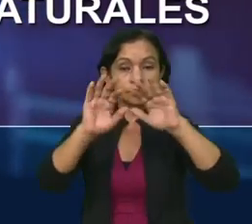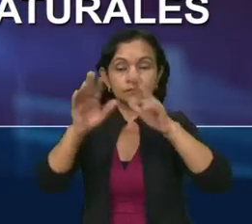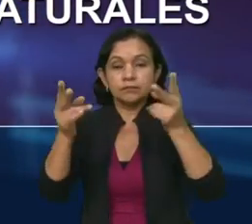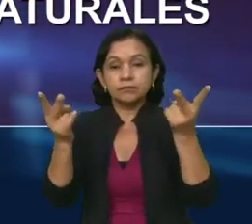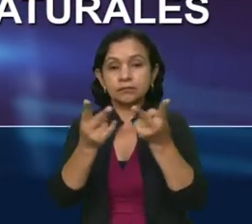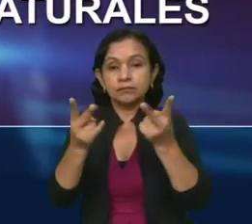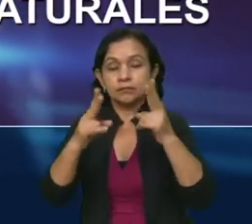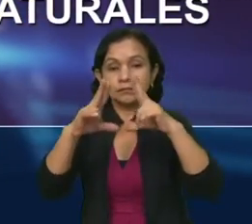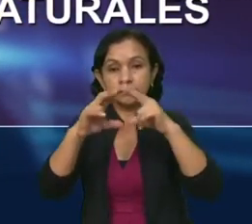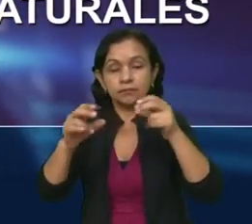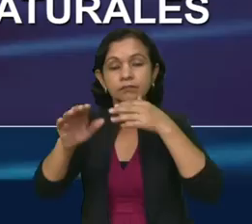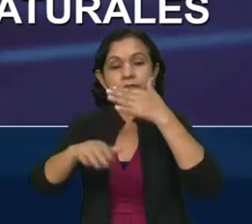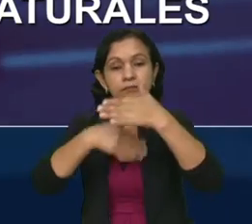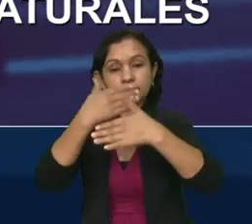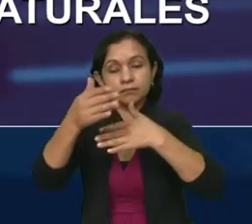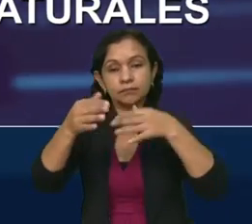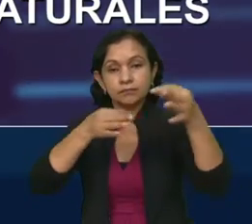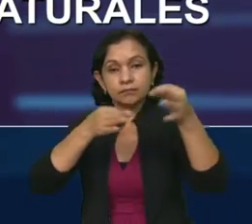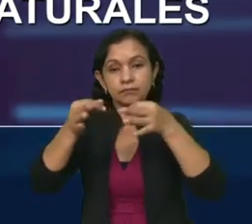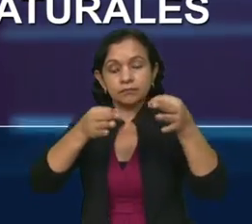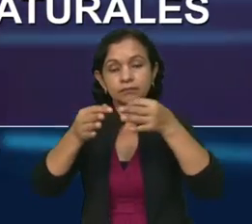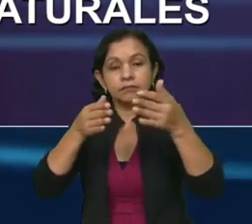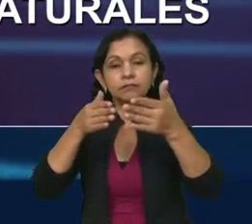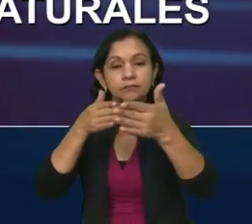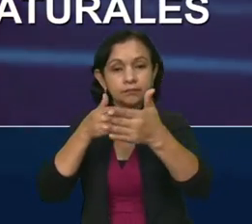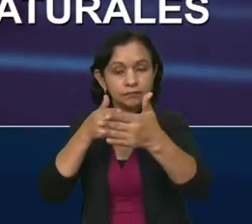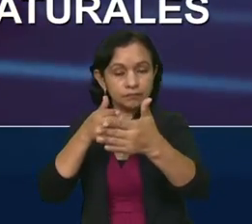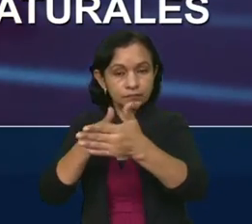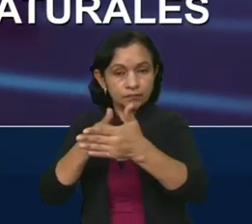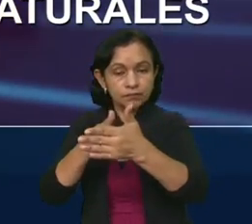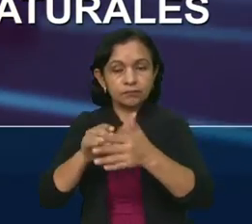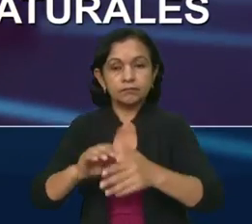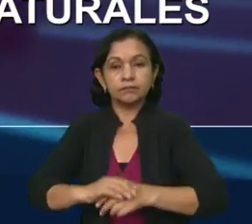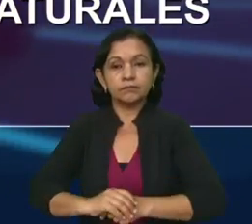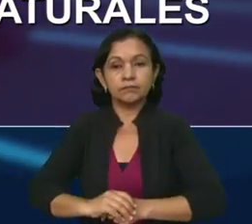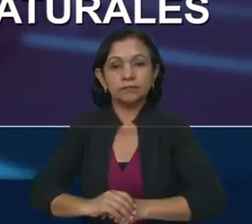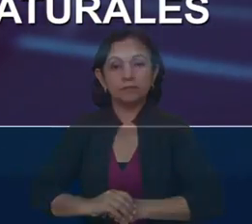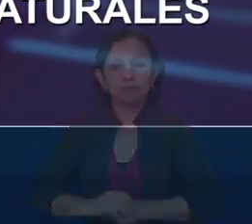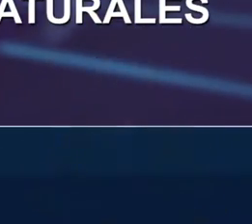nicaragüenses. Los detalles de esta y otras noticias cuando regresemos del corte.